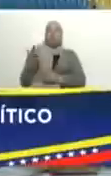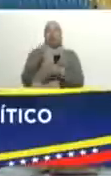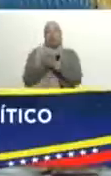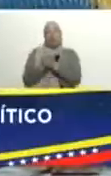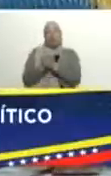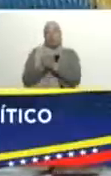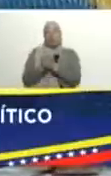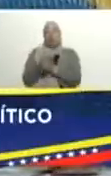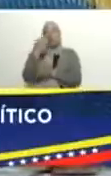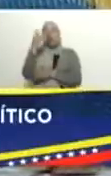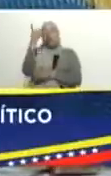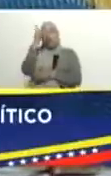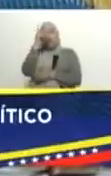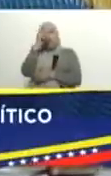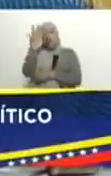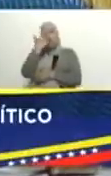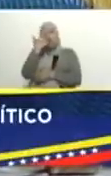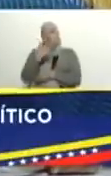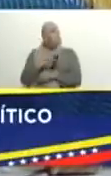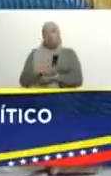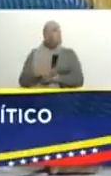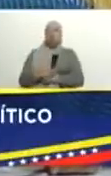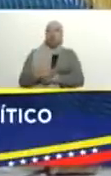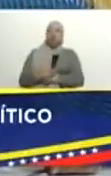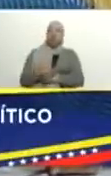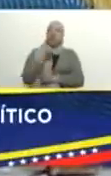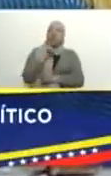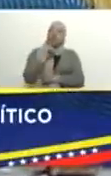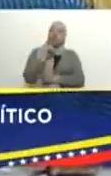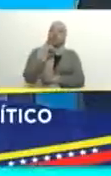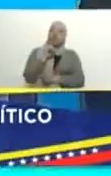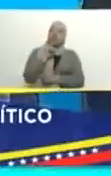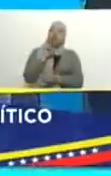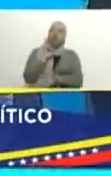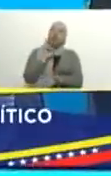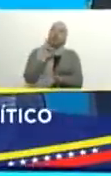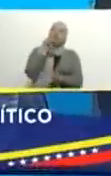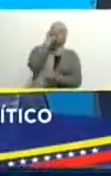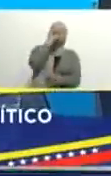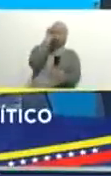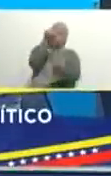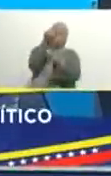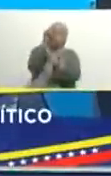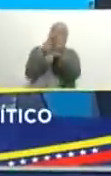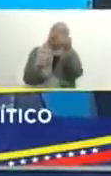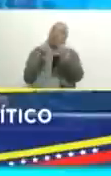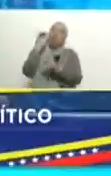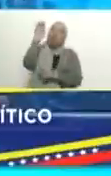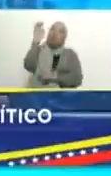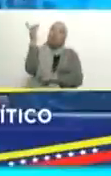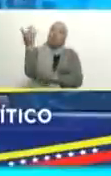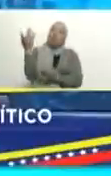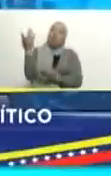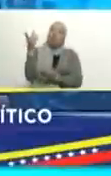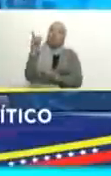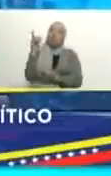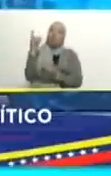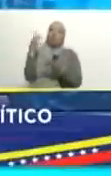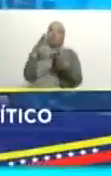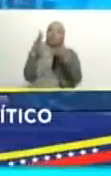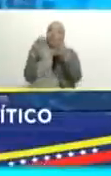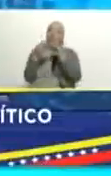compañera Delcy, es lo que más difícil lograremos en los años que están por venir,